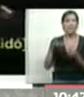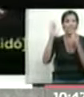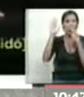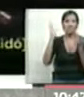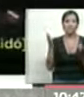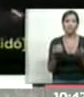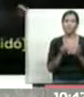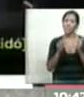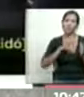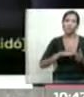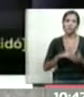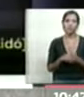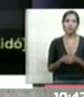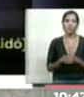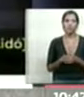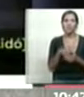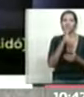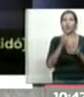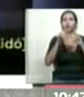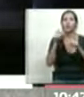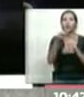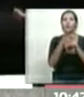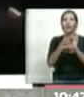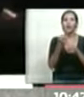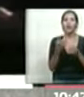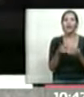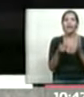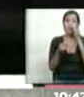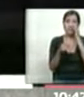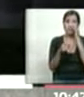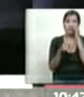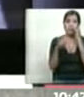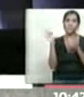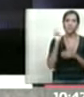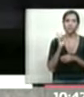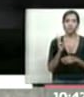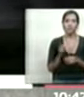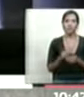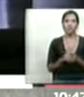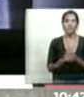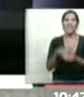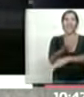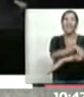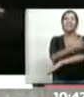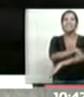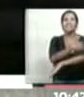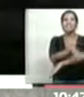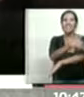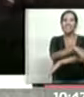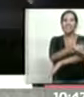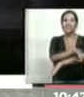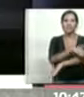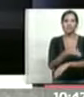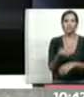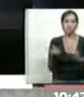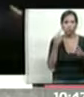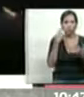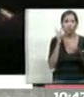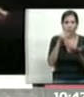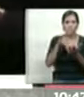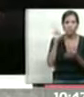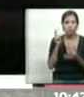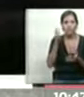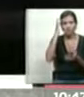¿Qué controlar su gobierno en Venezuela al momento? ¿De dónde? La calle, niña, la calle. No, no, estaba en Venezuela